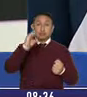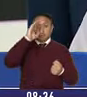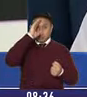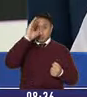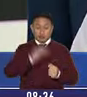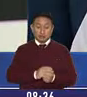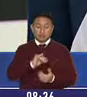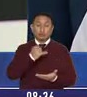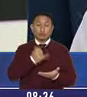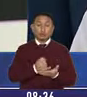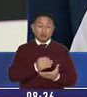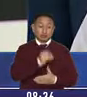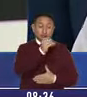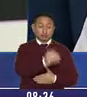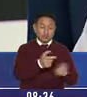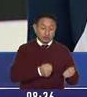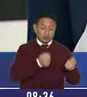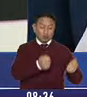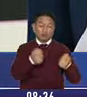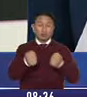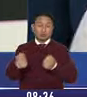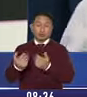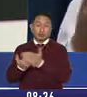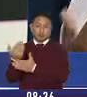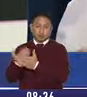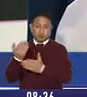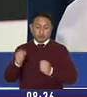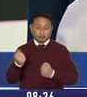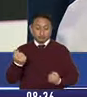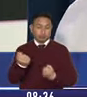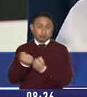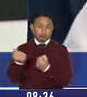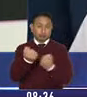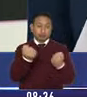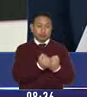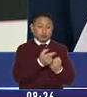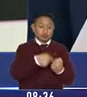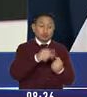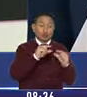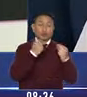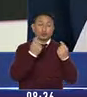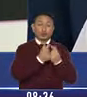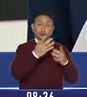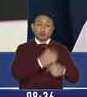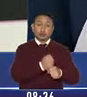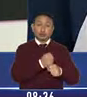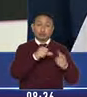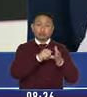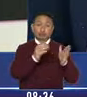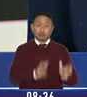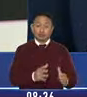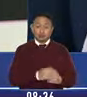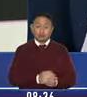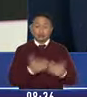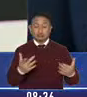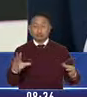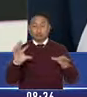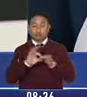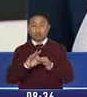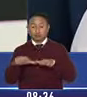juntas parroquiales de la provincia de Pichincha para fortalecer las brigadas de seguridad ciudadana articuladas